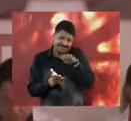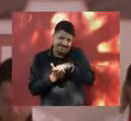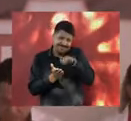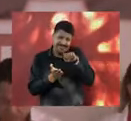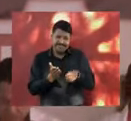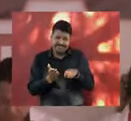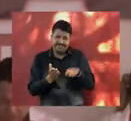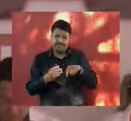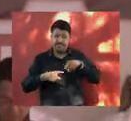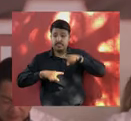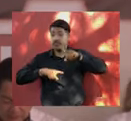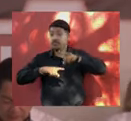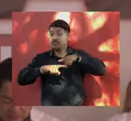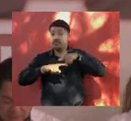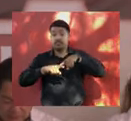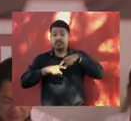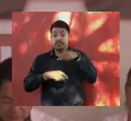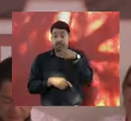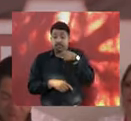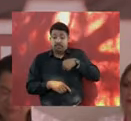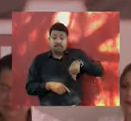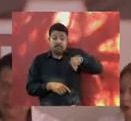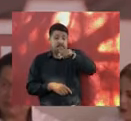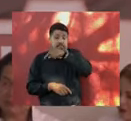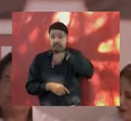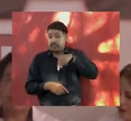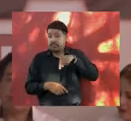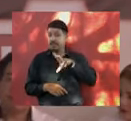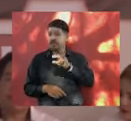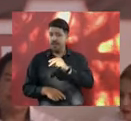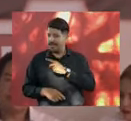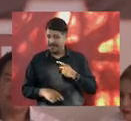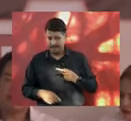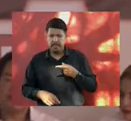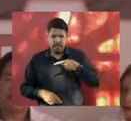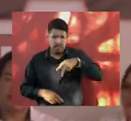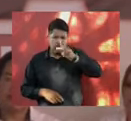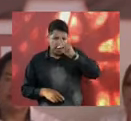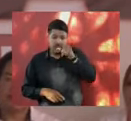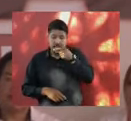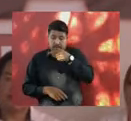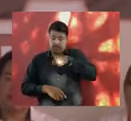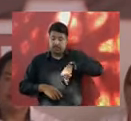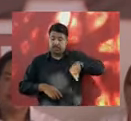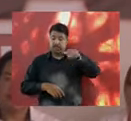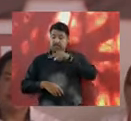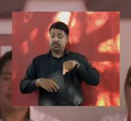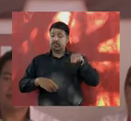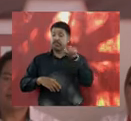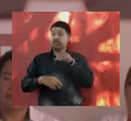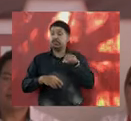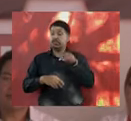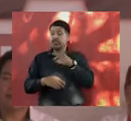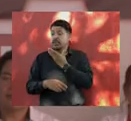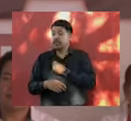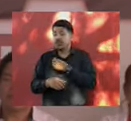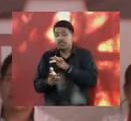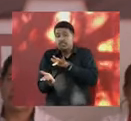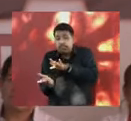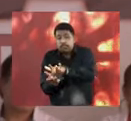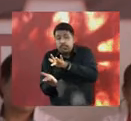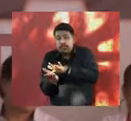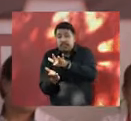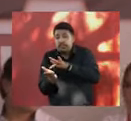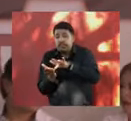¿quiénes somos? Aunque no debería ser así. Las que garantizamos el cuidado de los hijos.